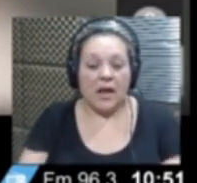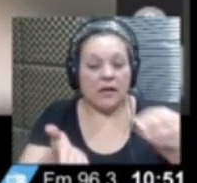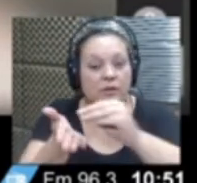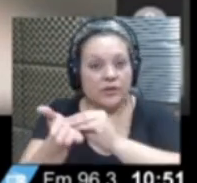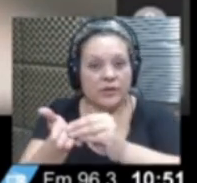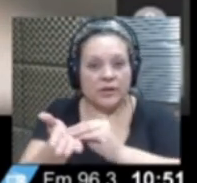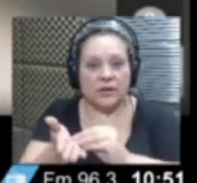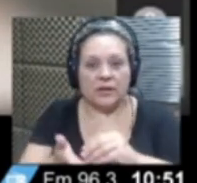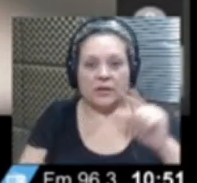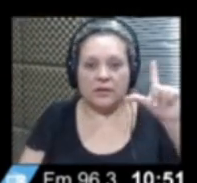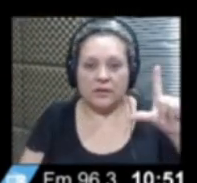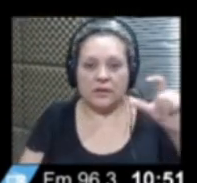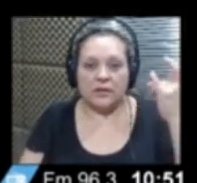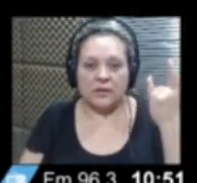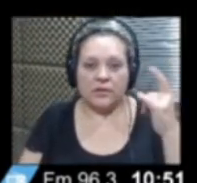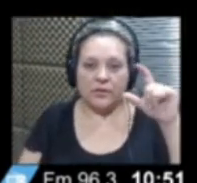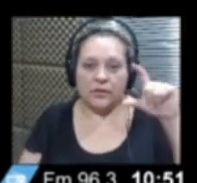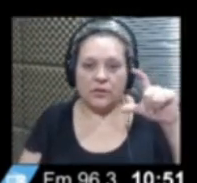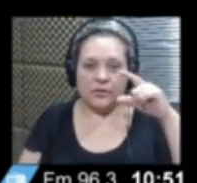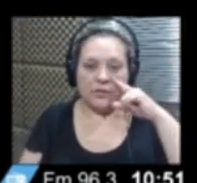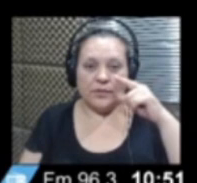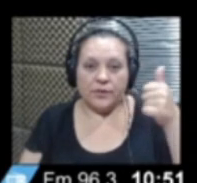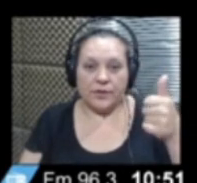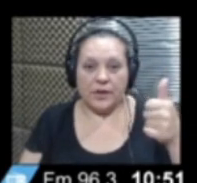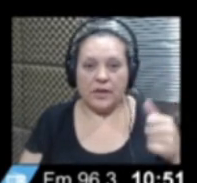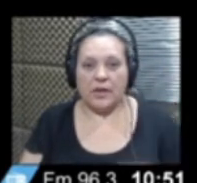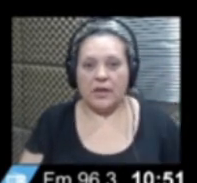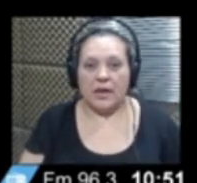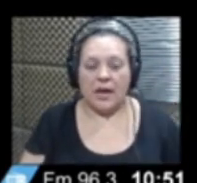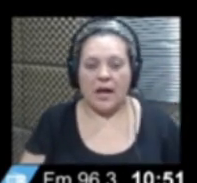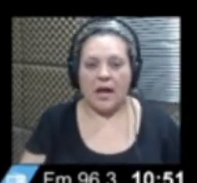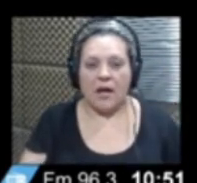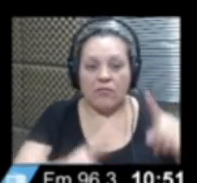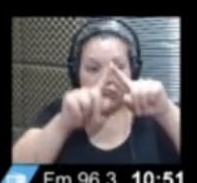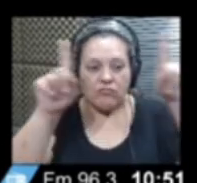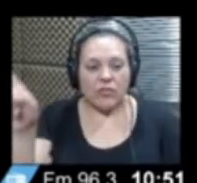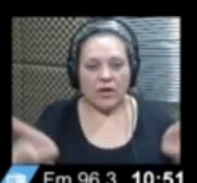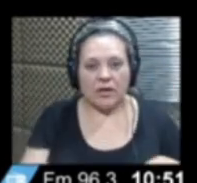Lucía Muñoz nos ha distinguido a mi hermana y a mí,